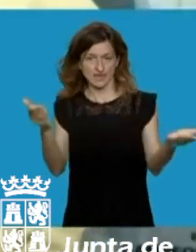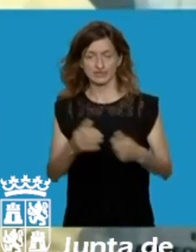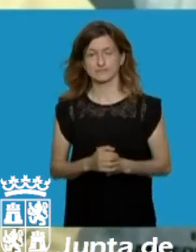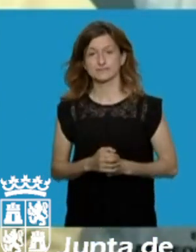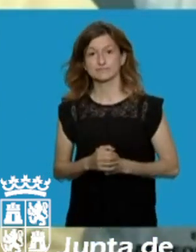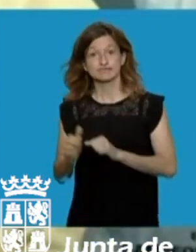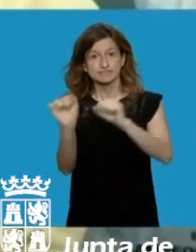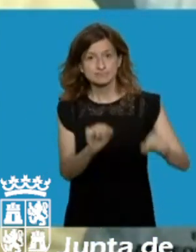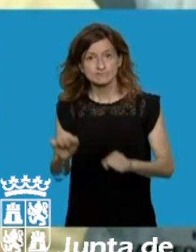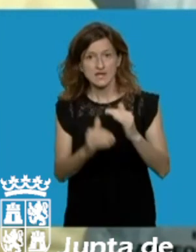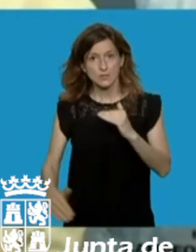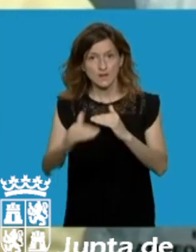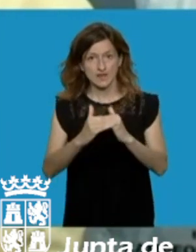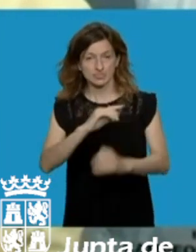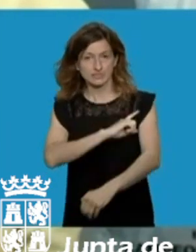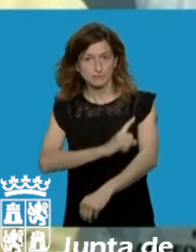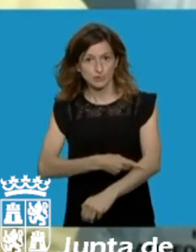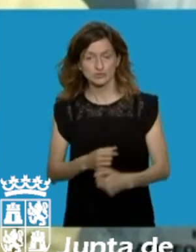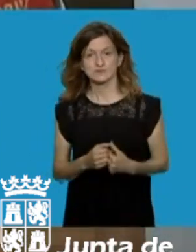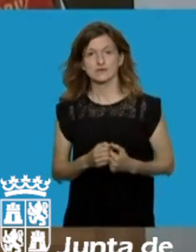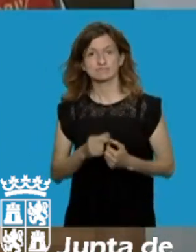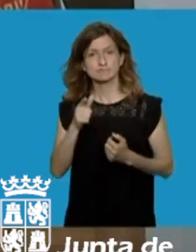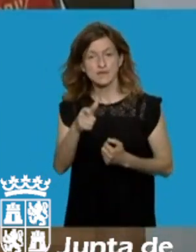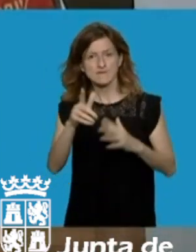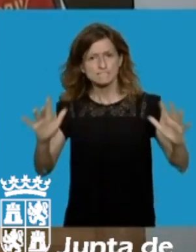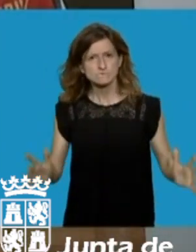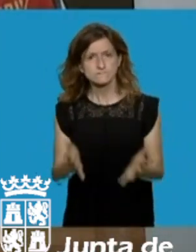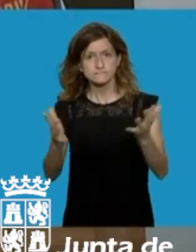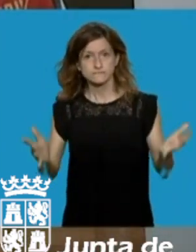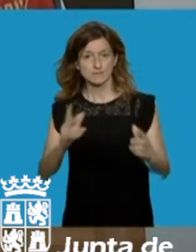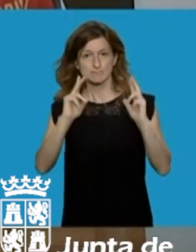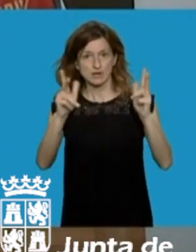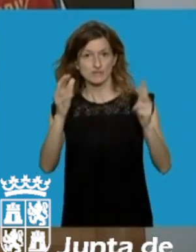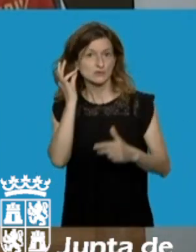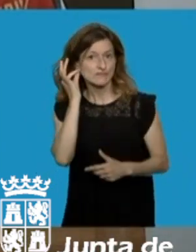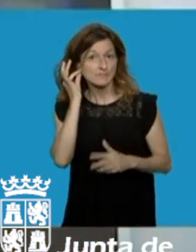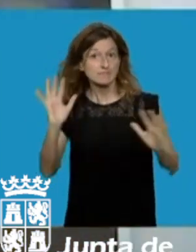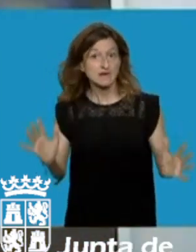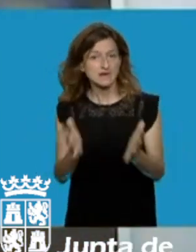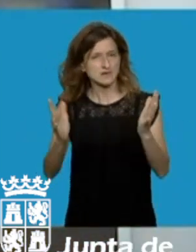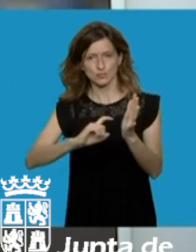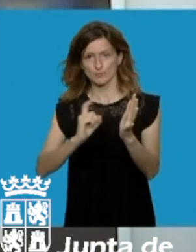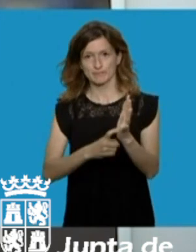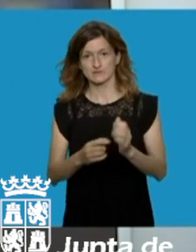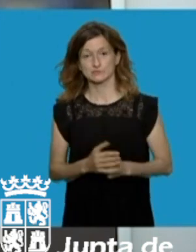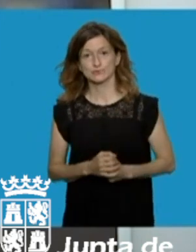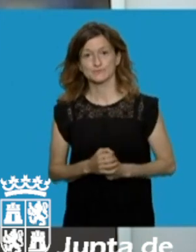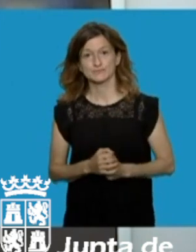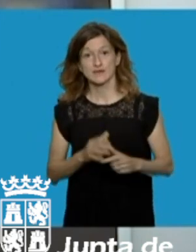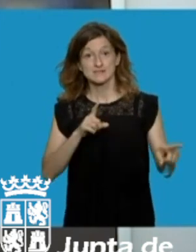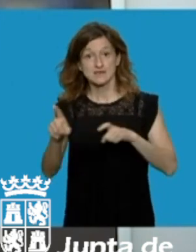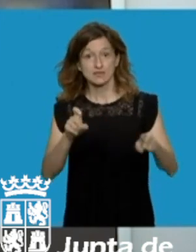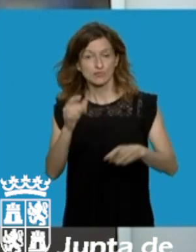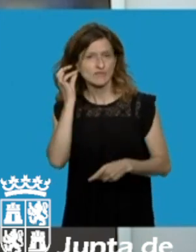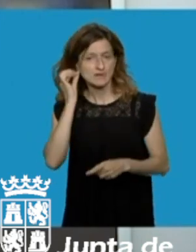Firme defensor de la igualdad en el deporte, su implicación en el fomento y promoción del baloncesto femenino fue total. Con la selección